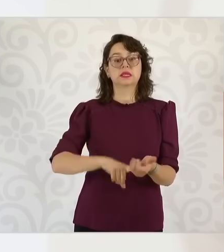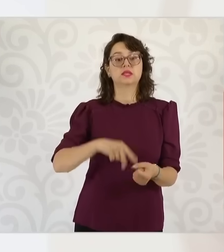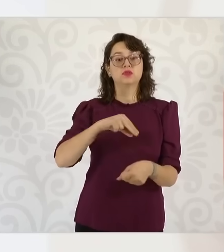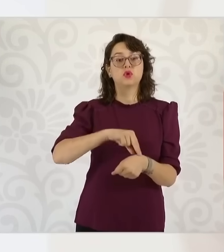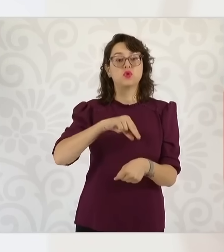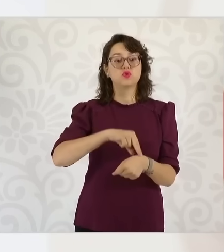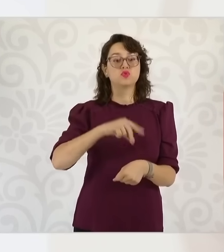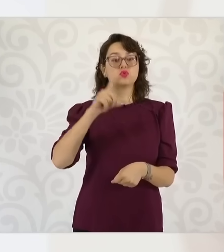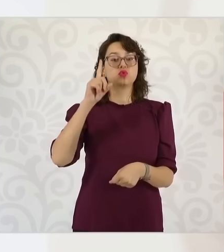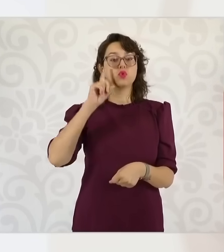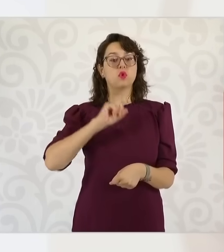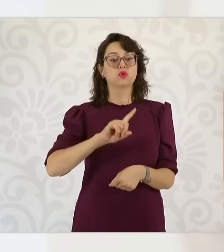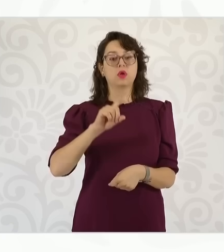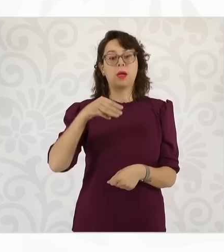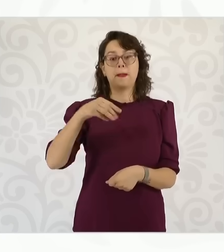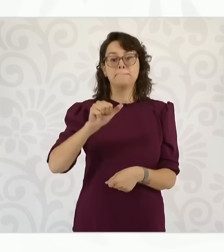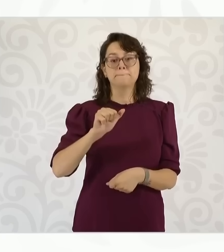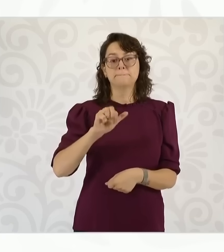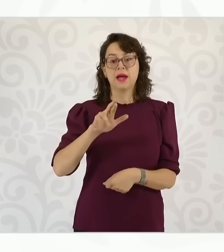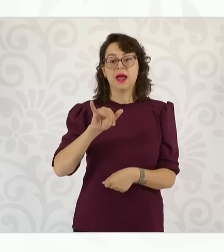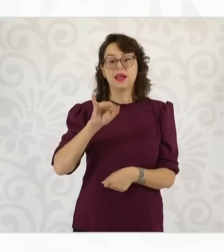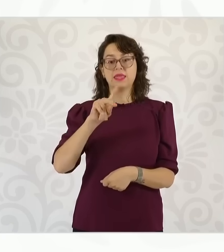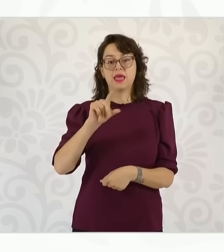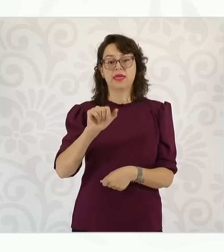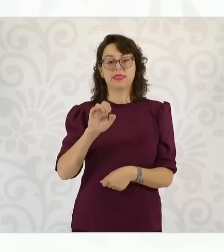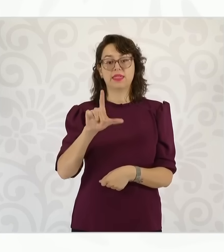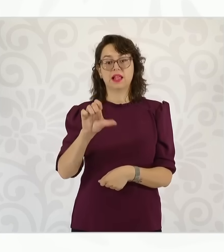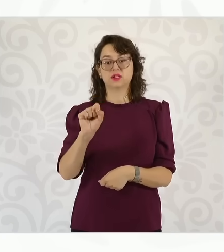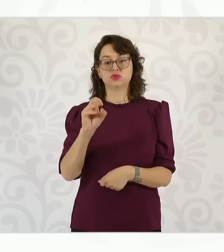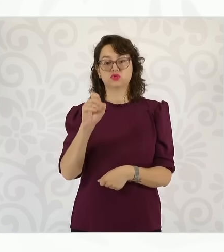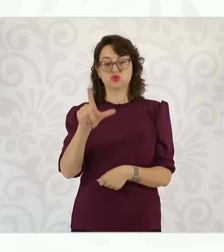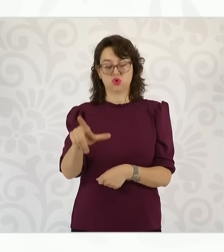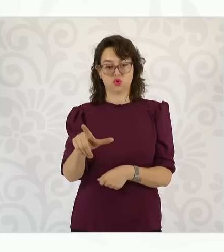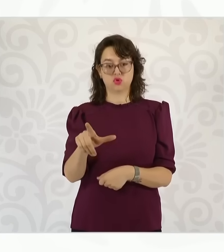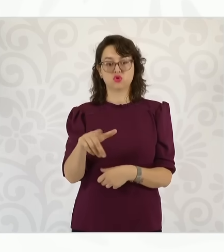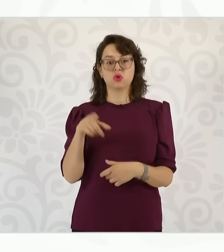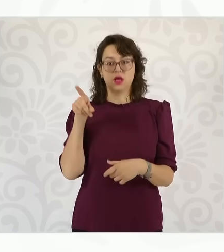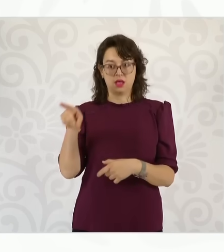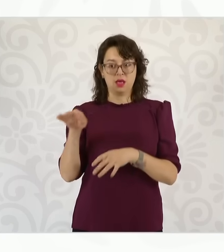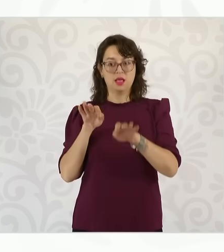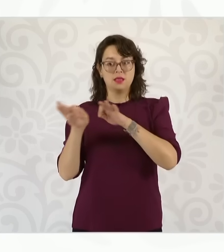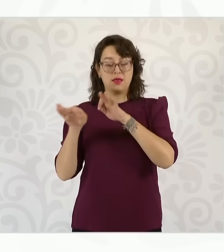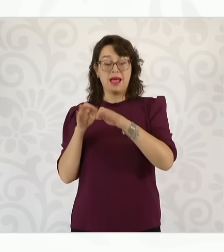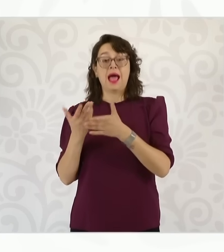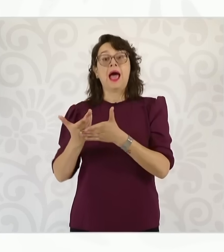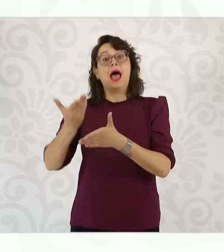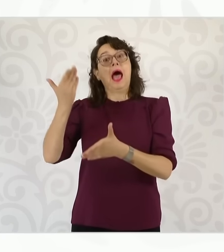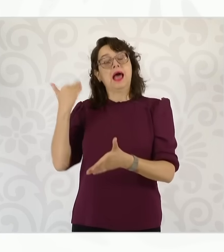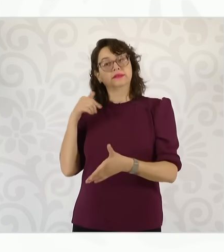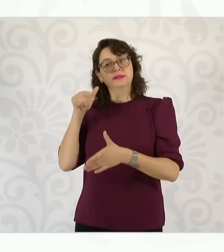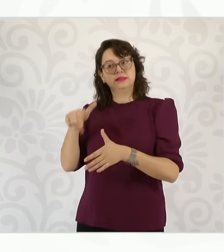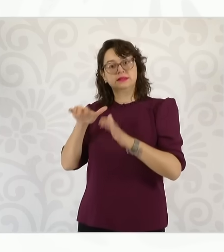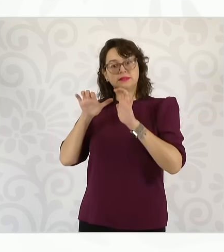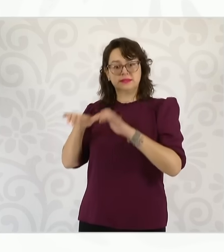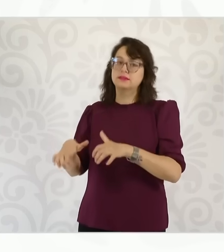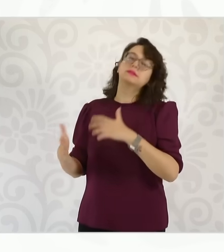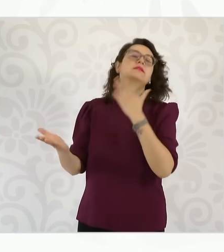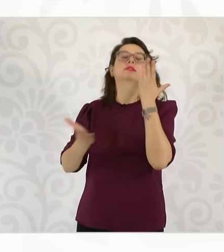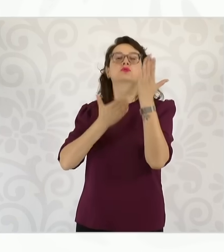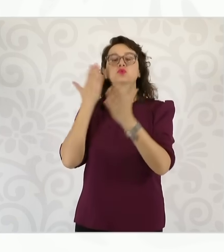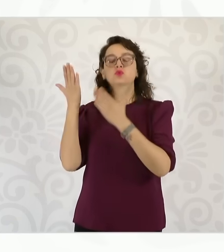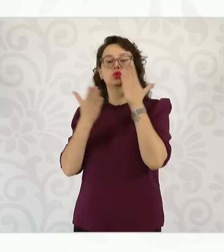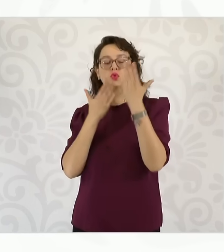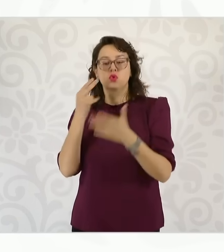doctora María del Sol García Ortegón. De hecho, se formó ahí como